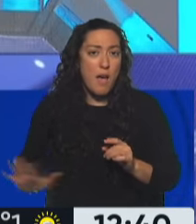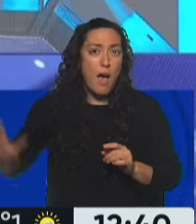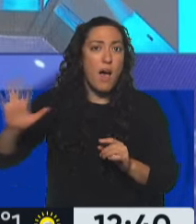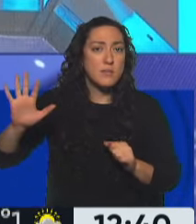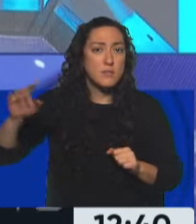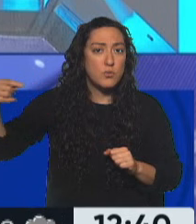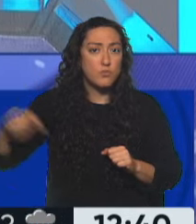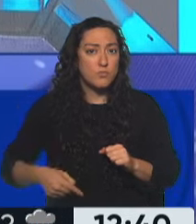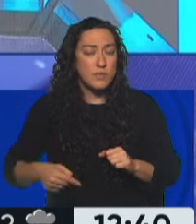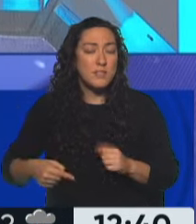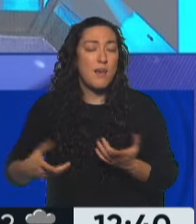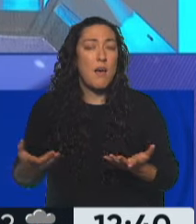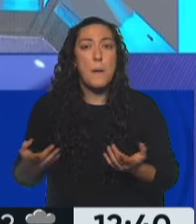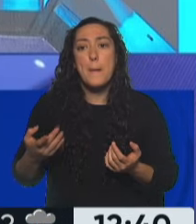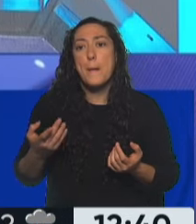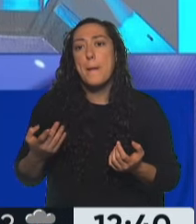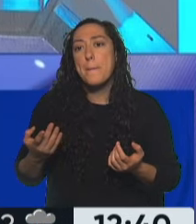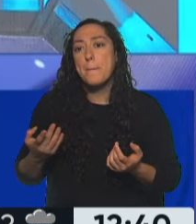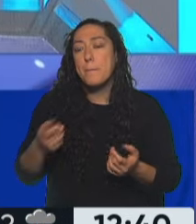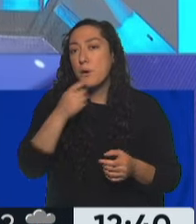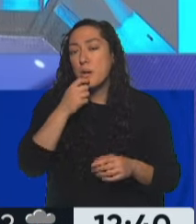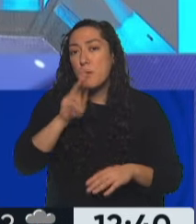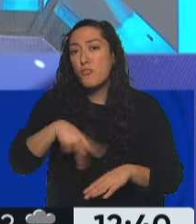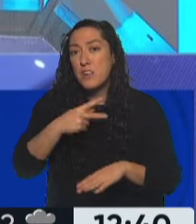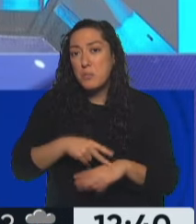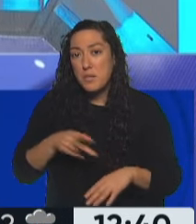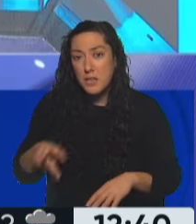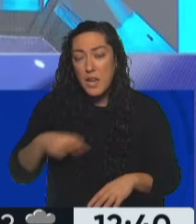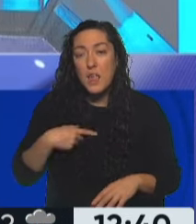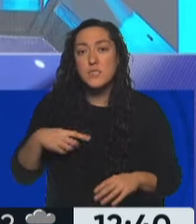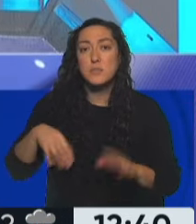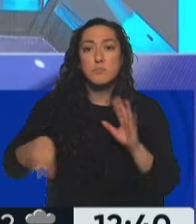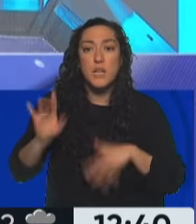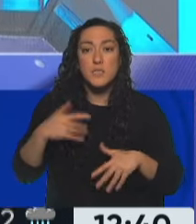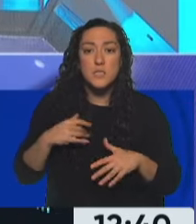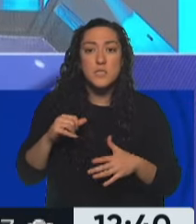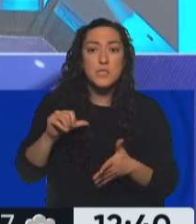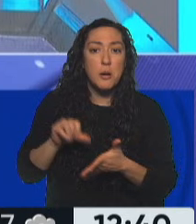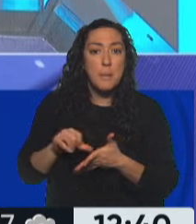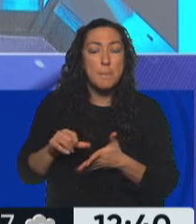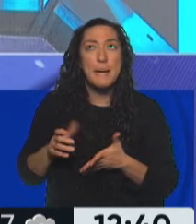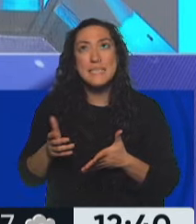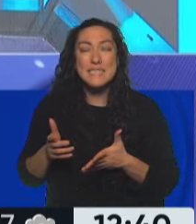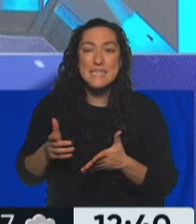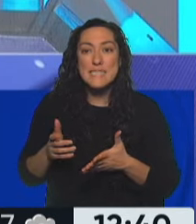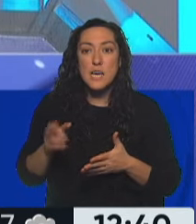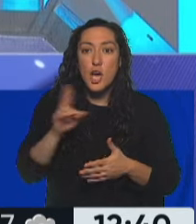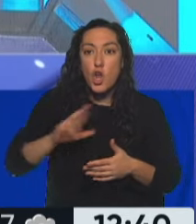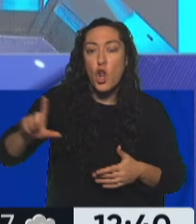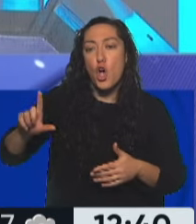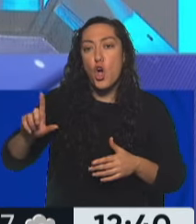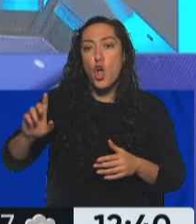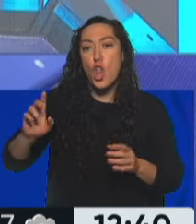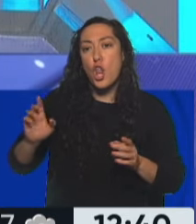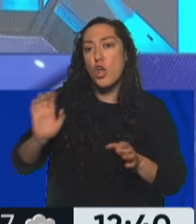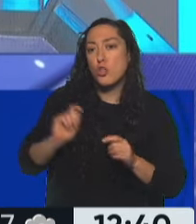Entonces, dentro del sudeste de Asia, yo diría que Filipinas es un país que particularmente está teniendo como algún rol o se le está queriendo